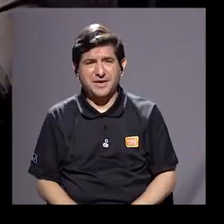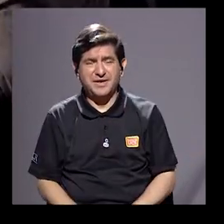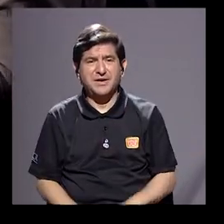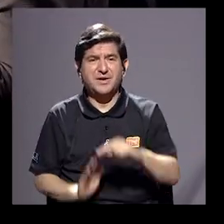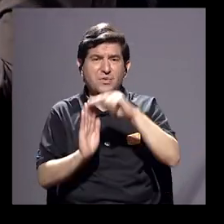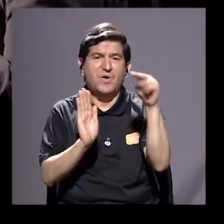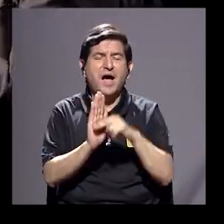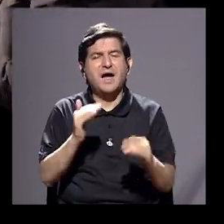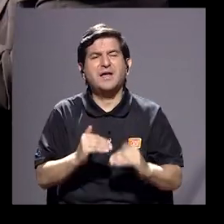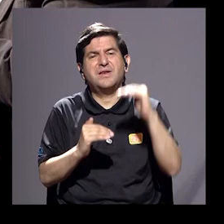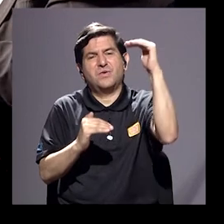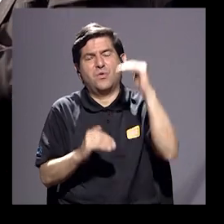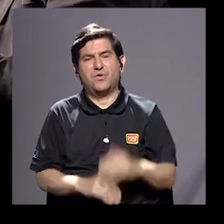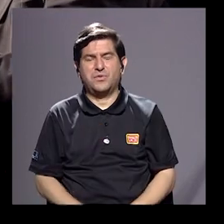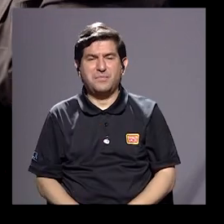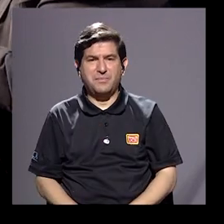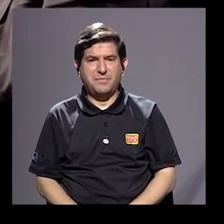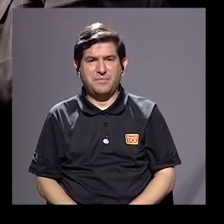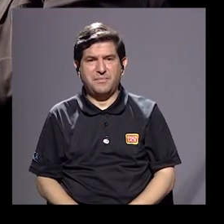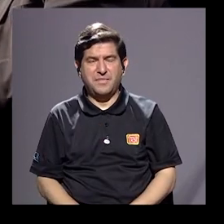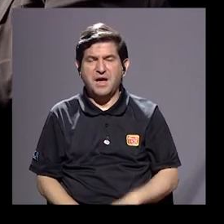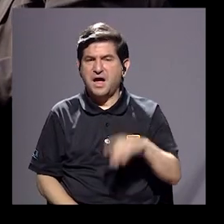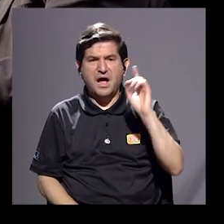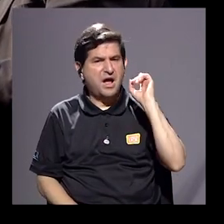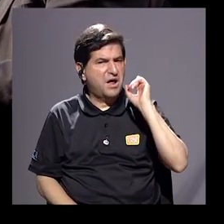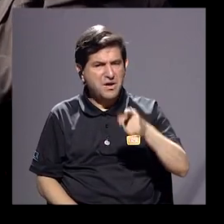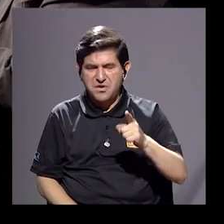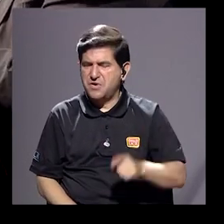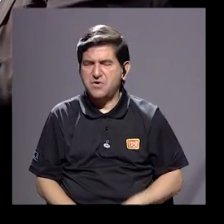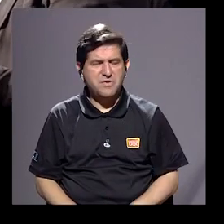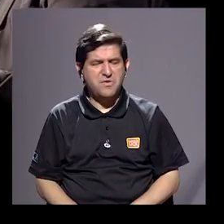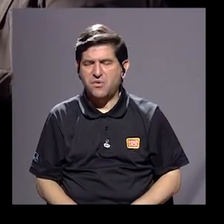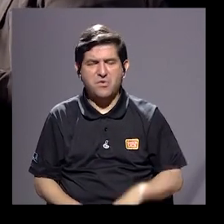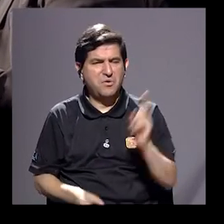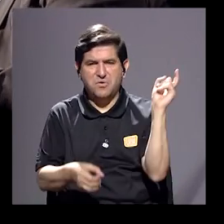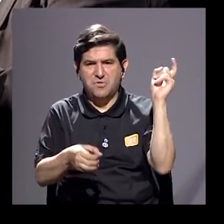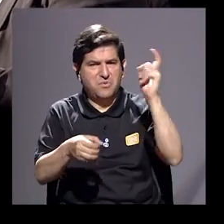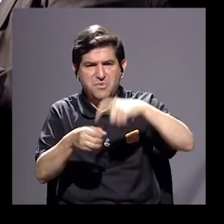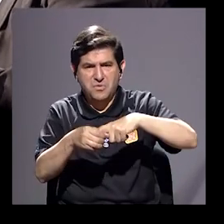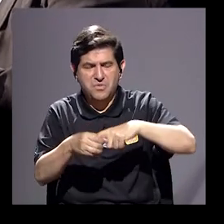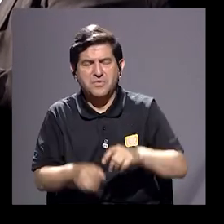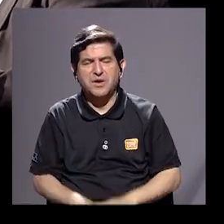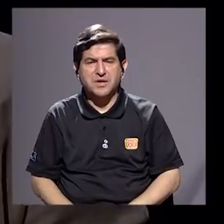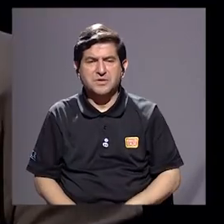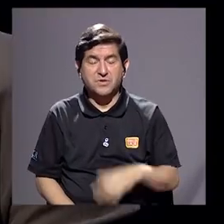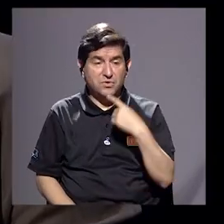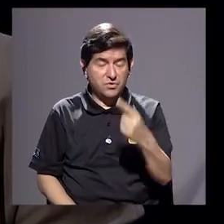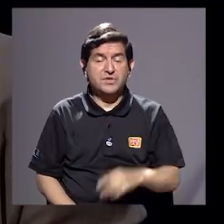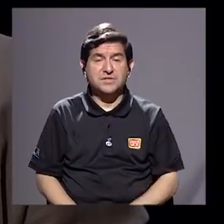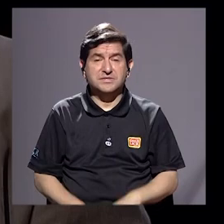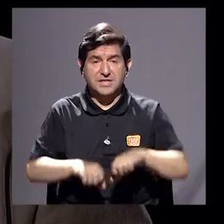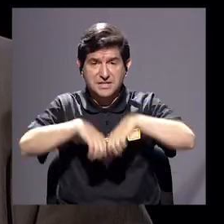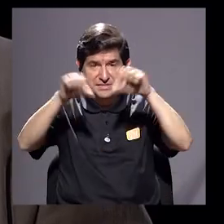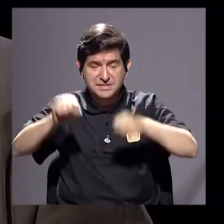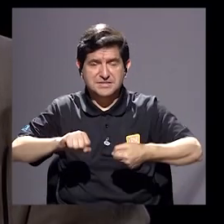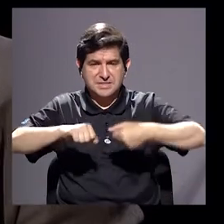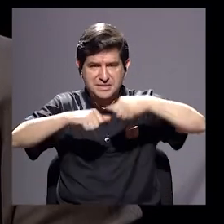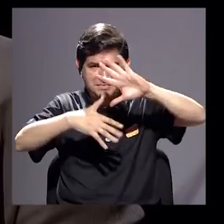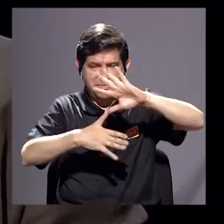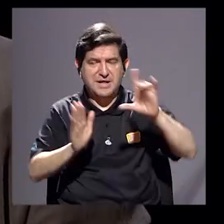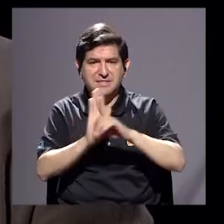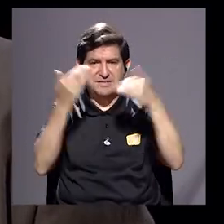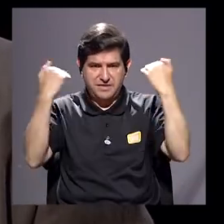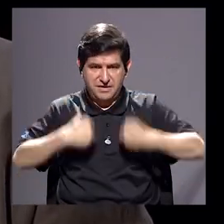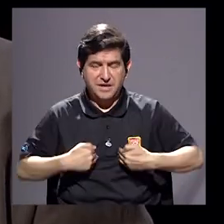hay normas superiores la orden que no hay colegiatura obligatoria y en el sistema interamericano derechos humanos la sala constitucional nuestra